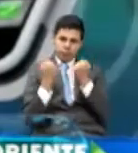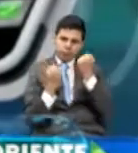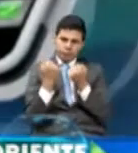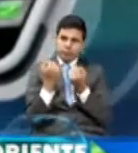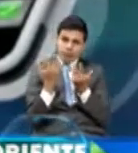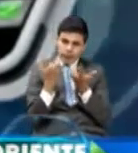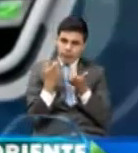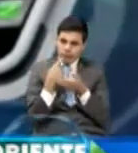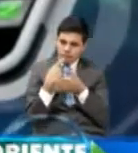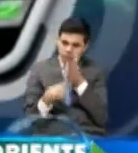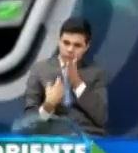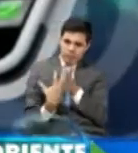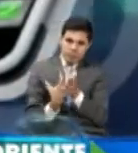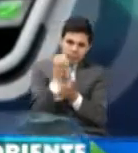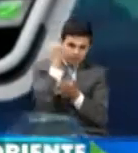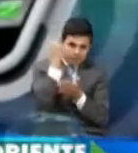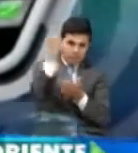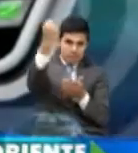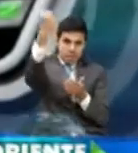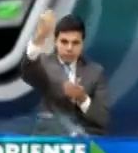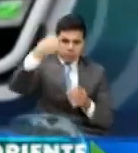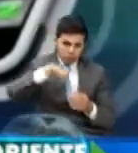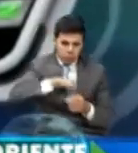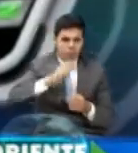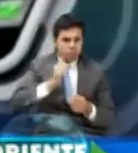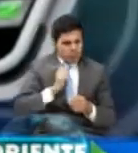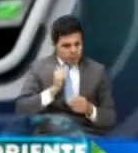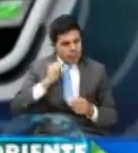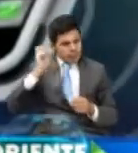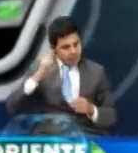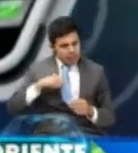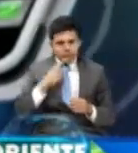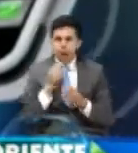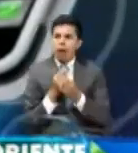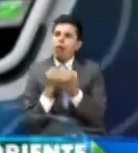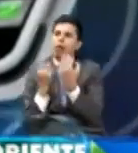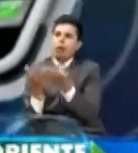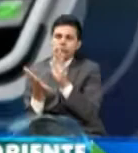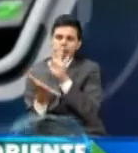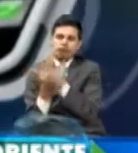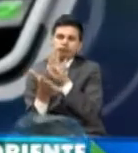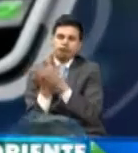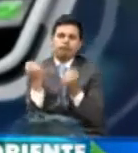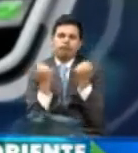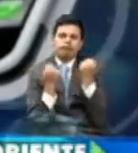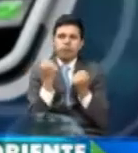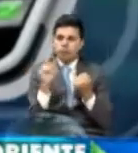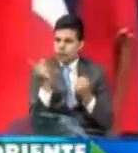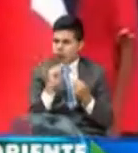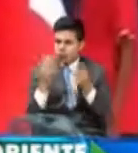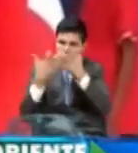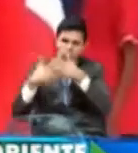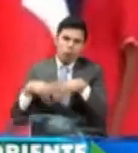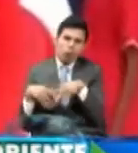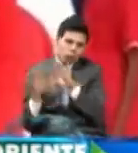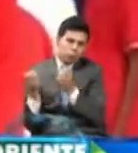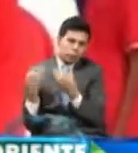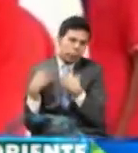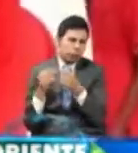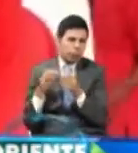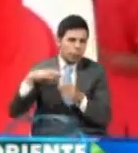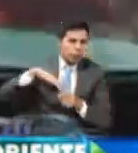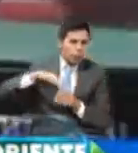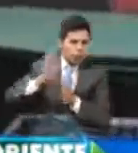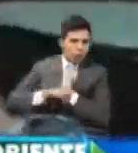flete, tenemos que ser sinceros nosotros mismos. No hay que ir a regalar el flete de carga a las empresas. Pese a esto, no se